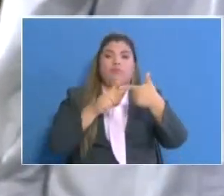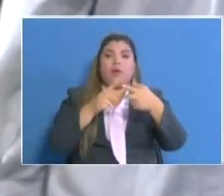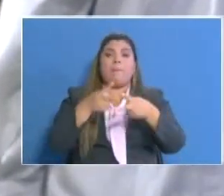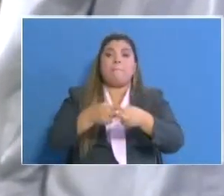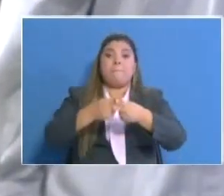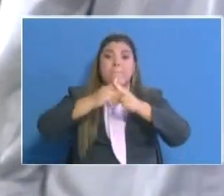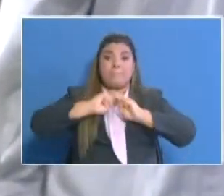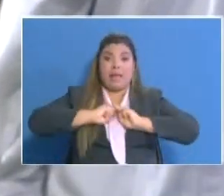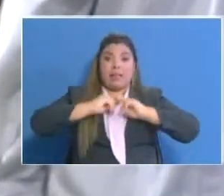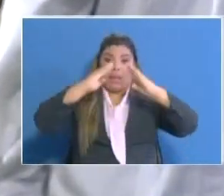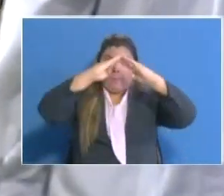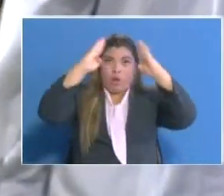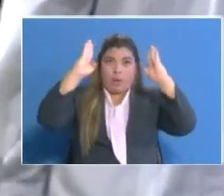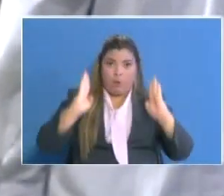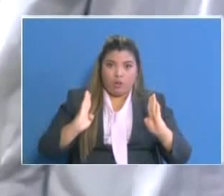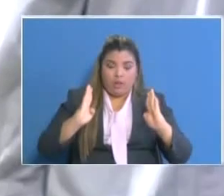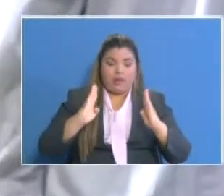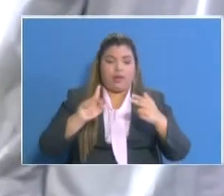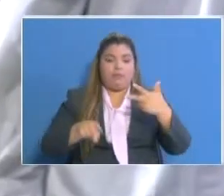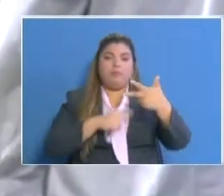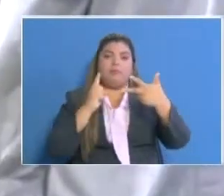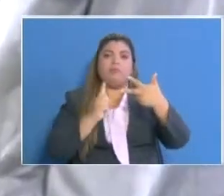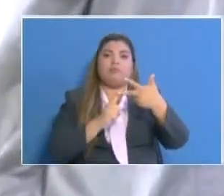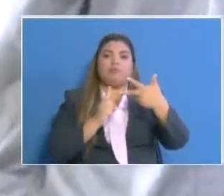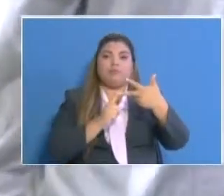préstamos hipotecarios de vivienda,